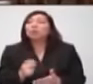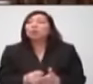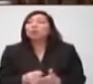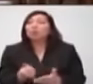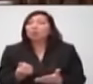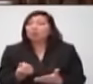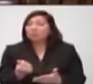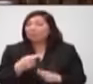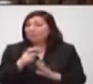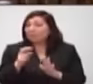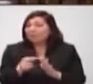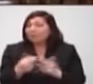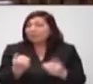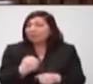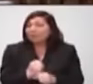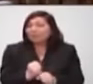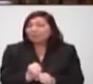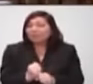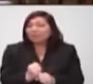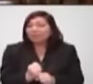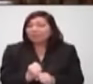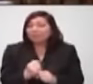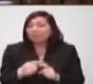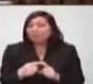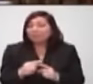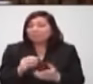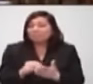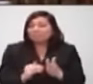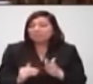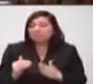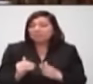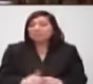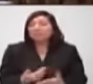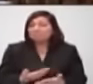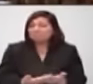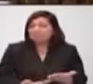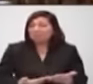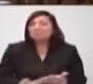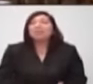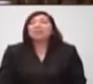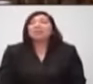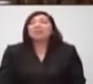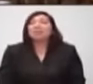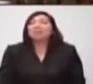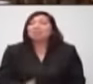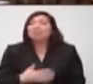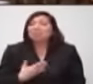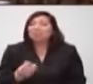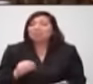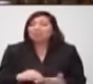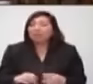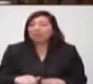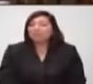costos que estaban proyectados para esa obra eran varias veces mayor, y ahí tenemos los documentos al respecto, que lo que hemos podido